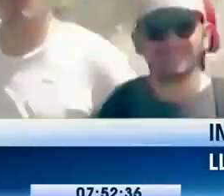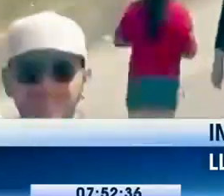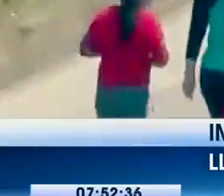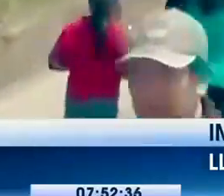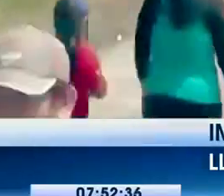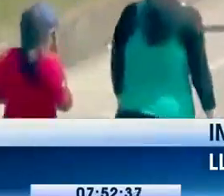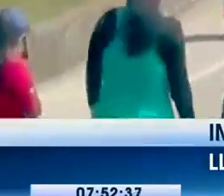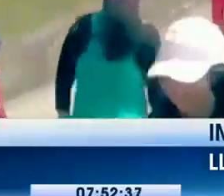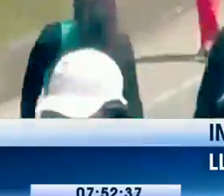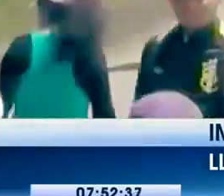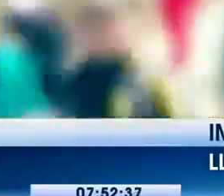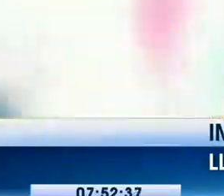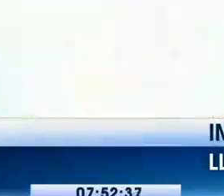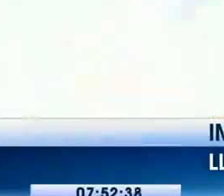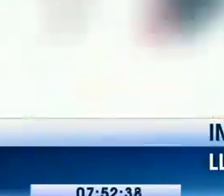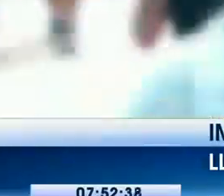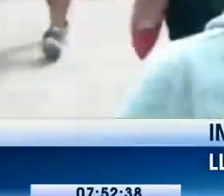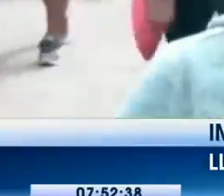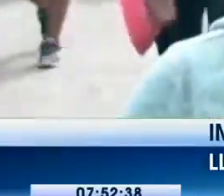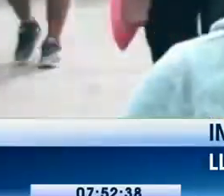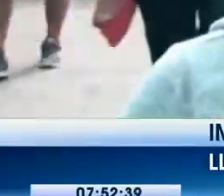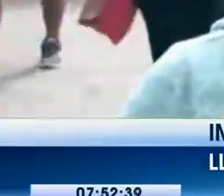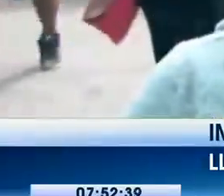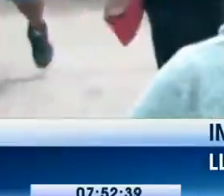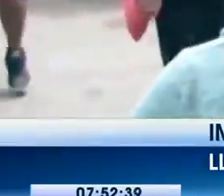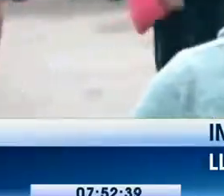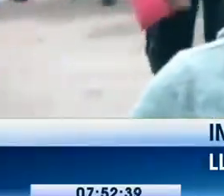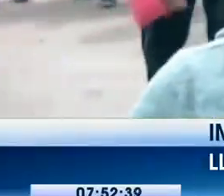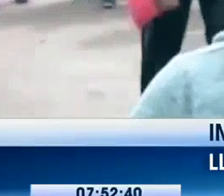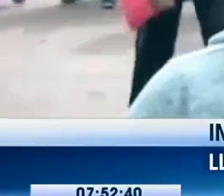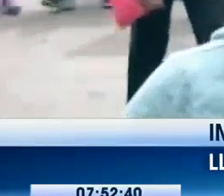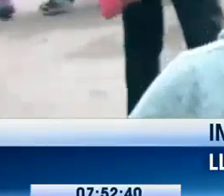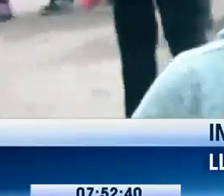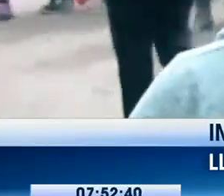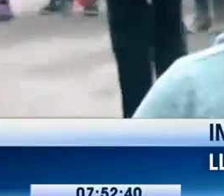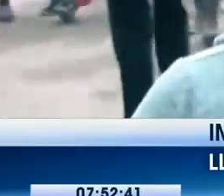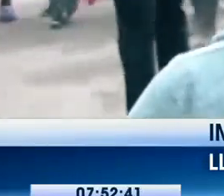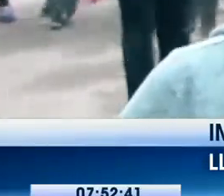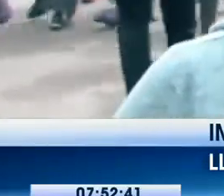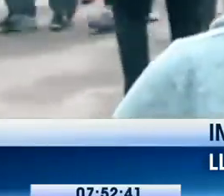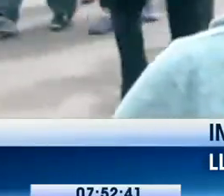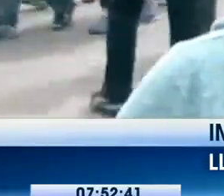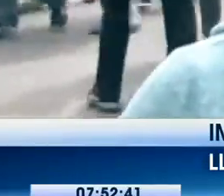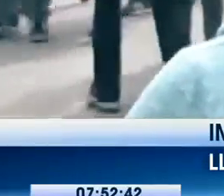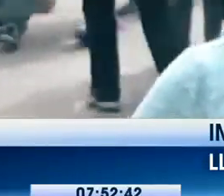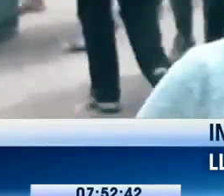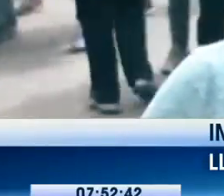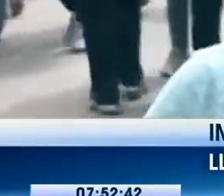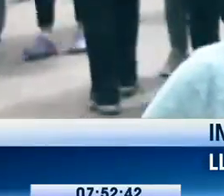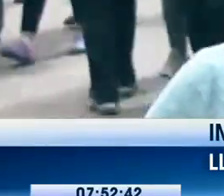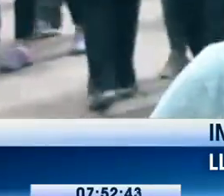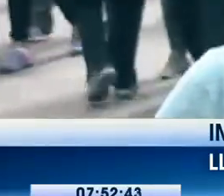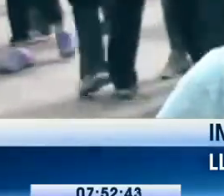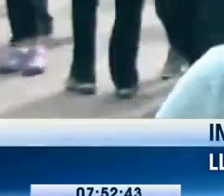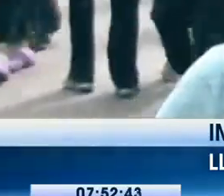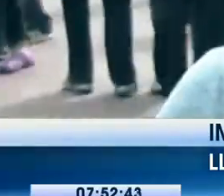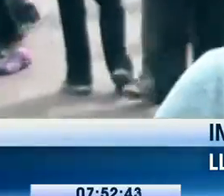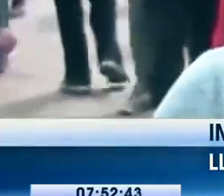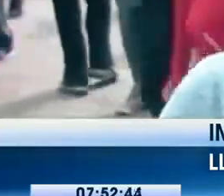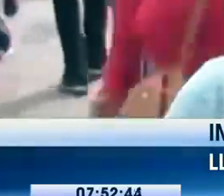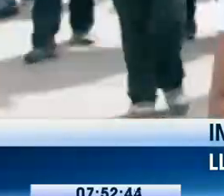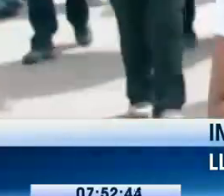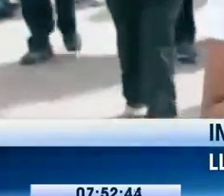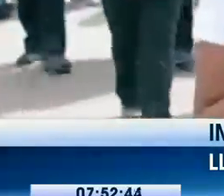con nosotros y que a pesar de todo nosotros confiamos en ella, y traerla es la demostración de amor que tenemos hacia